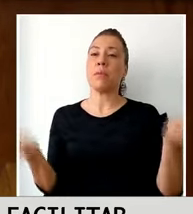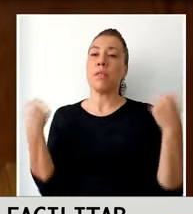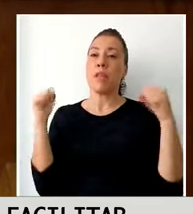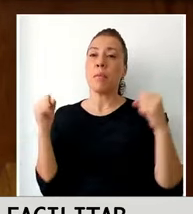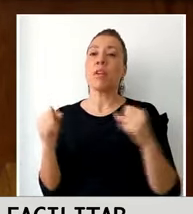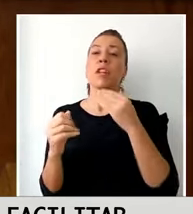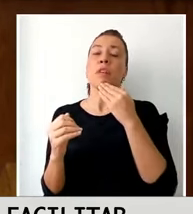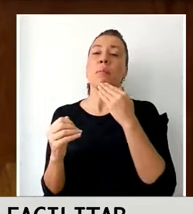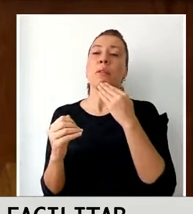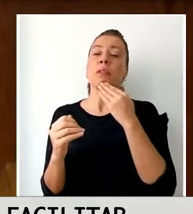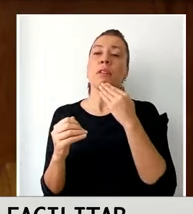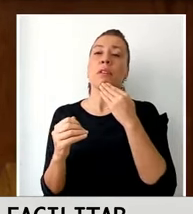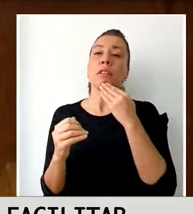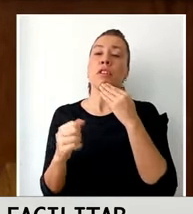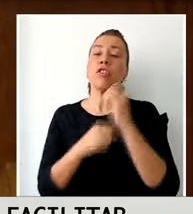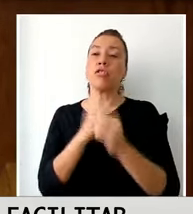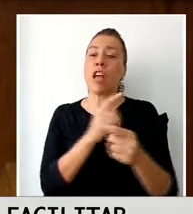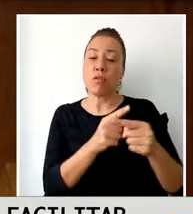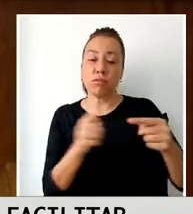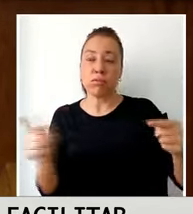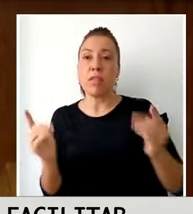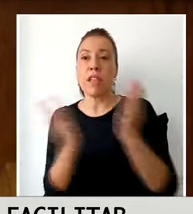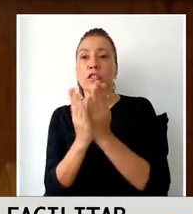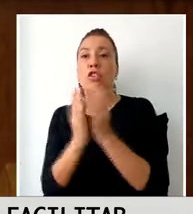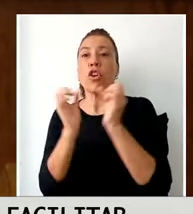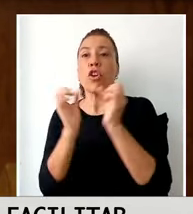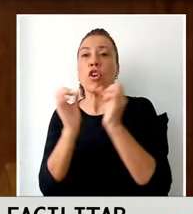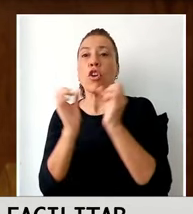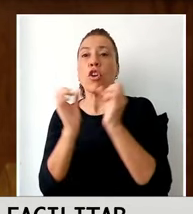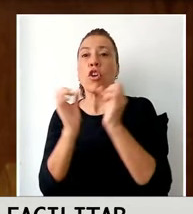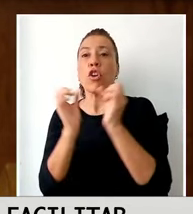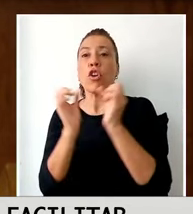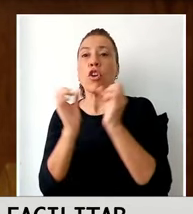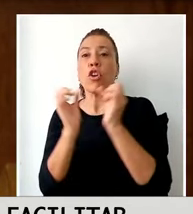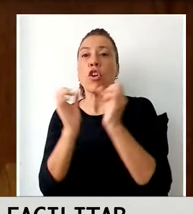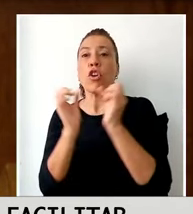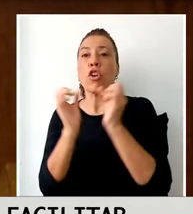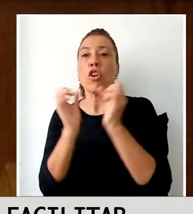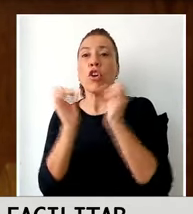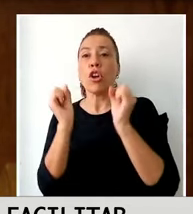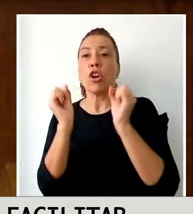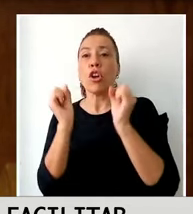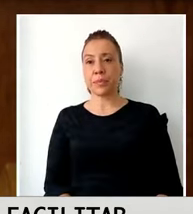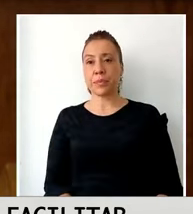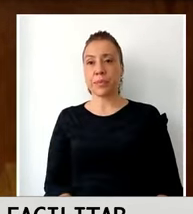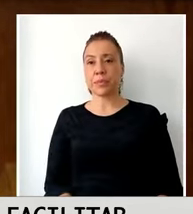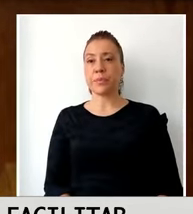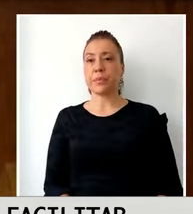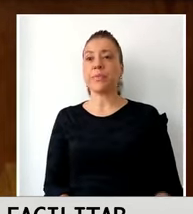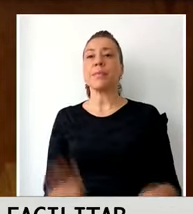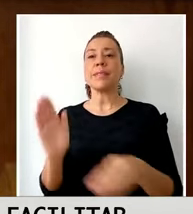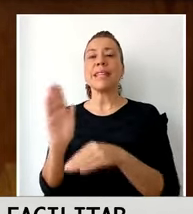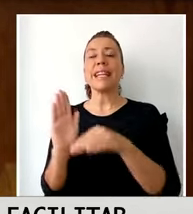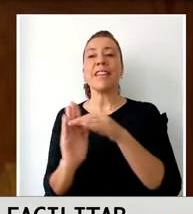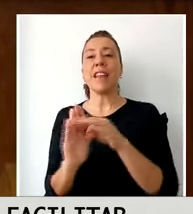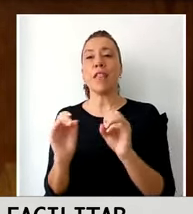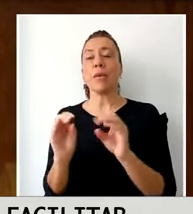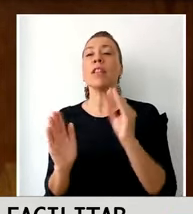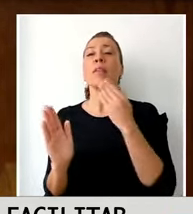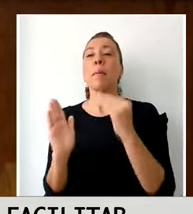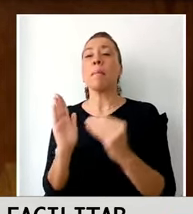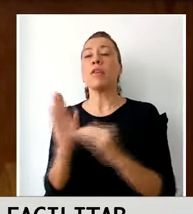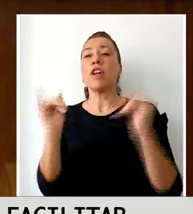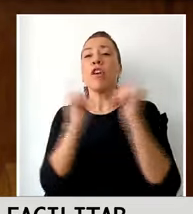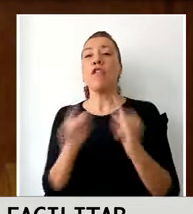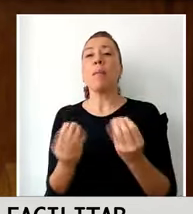los y las que podrán ser distintos por nivel educativo Igualmente se establece la forma en que se ejercerá el